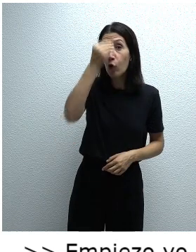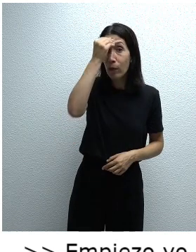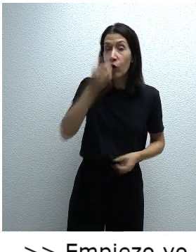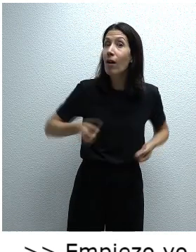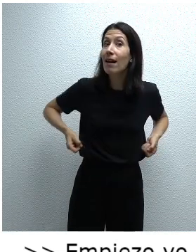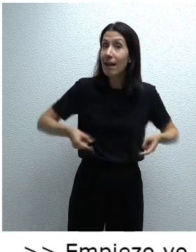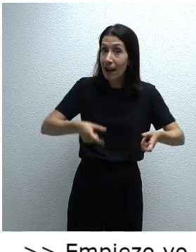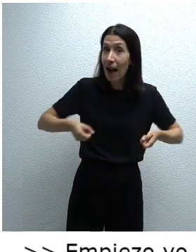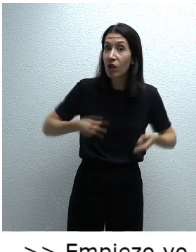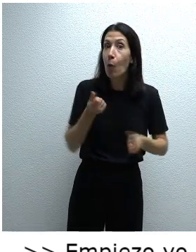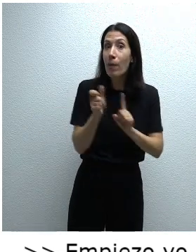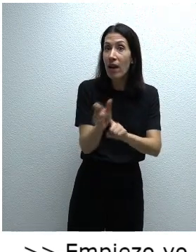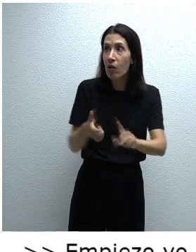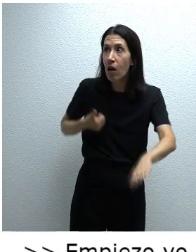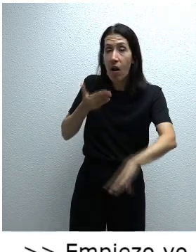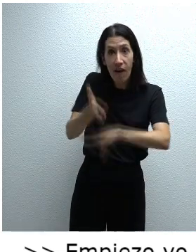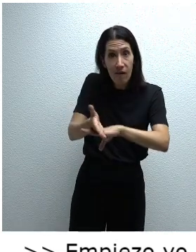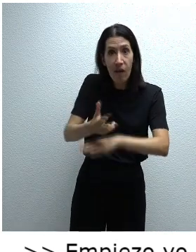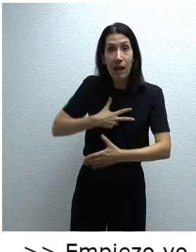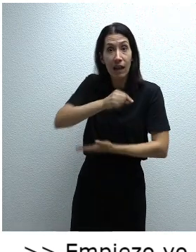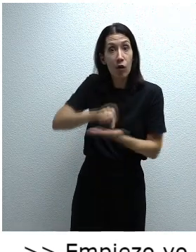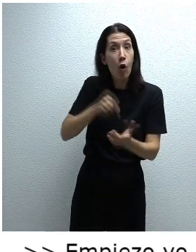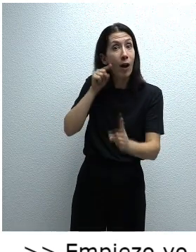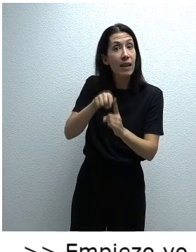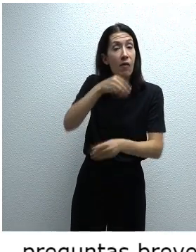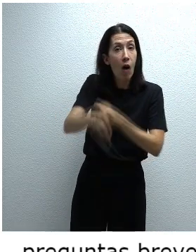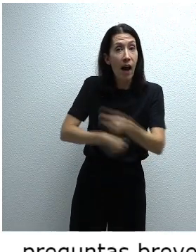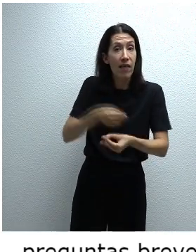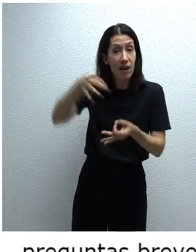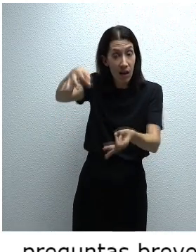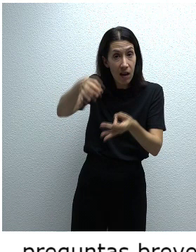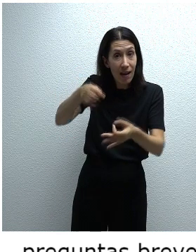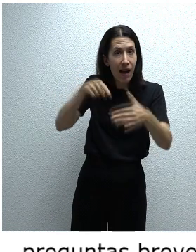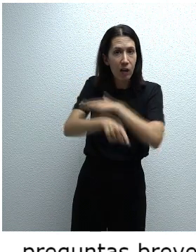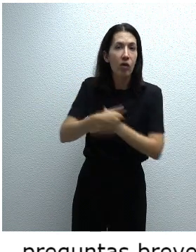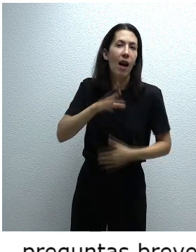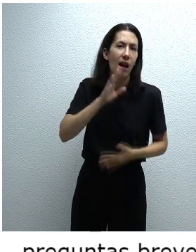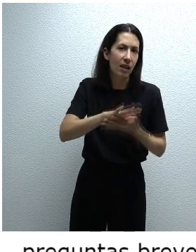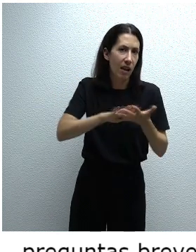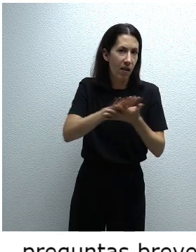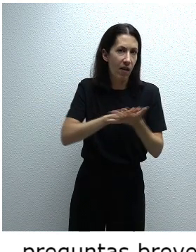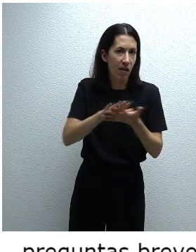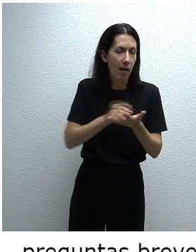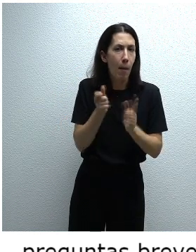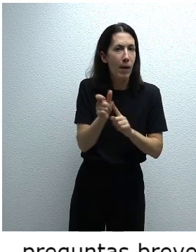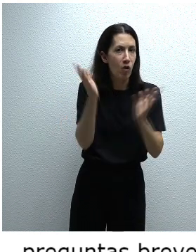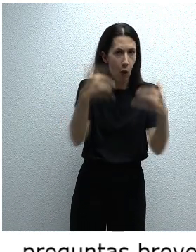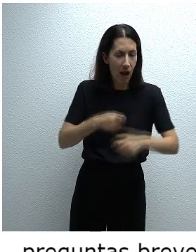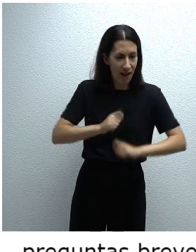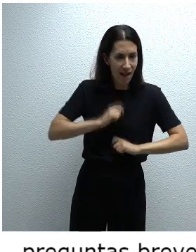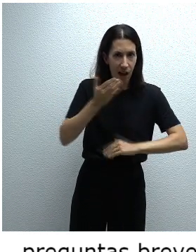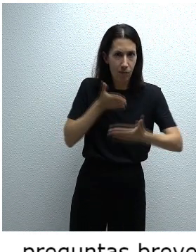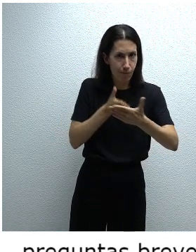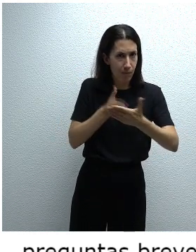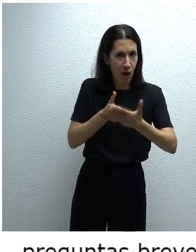económico de acudir a una notaría para realizar este tipo de instrumentos, ya los mencioné antes, que son instrumentos sin cuantía, no son limitación de ningún